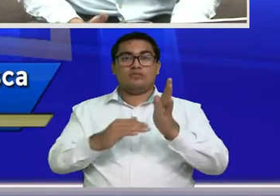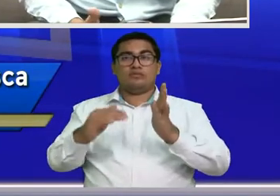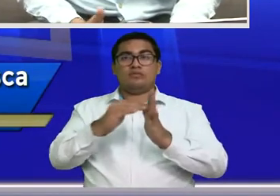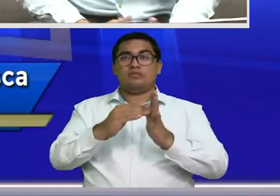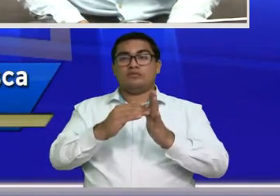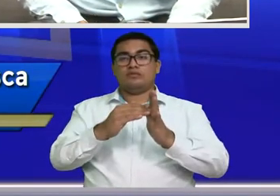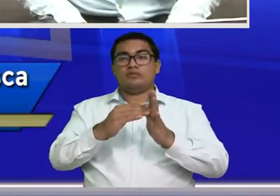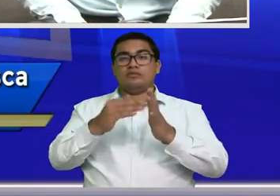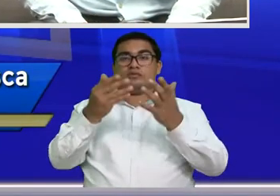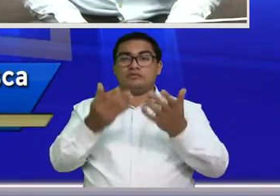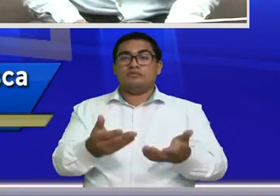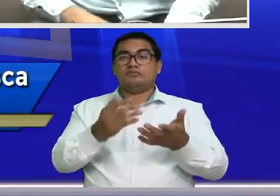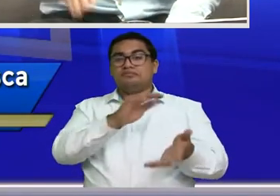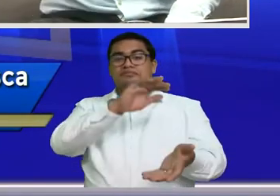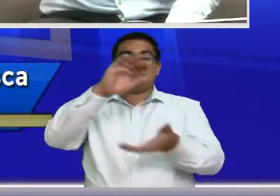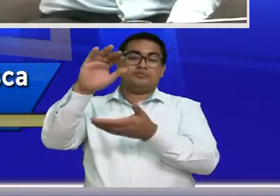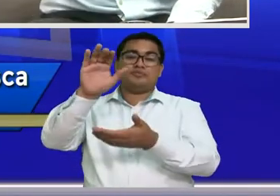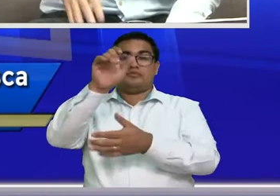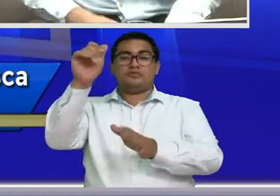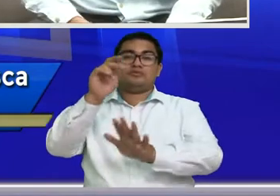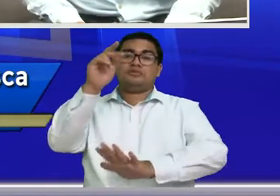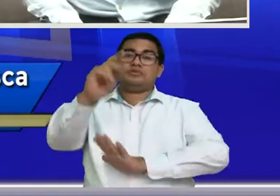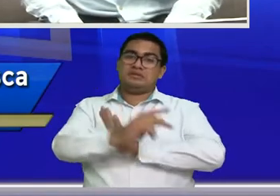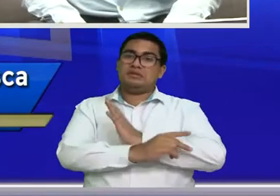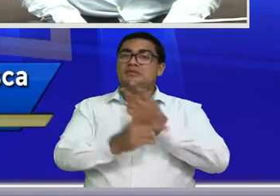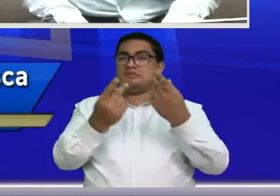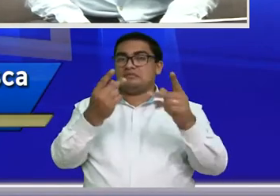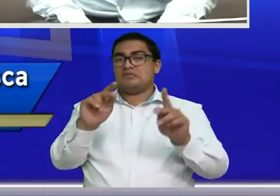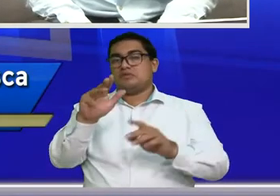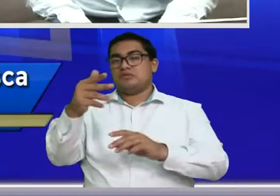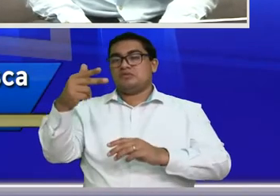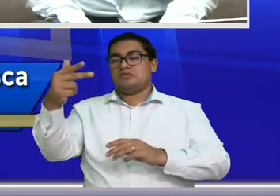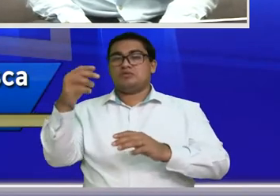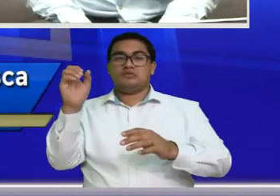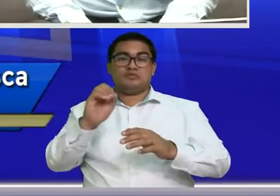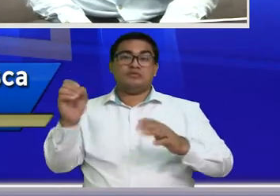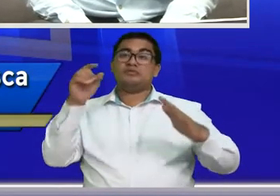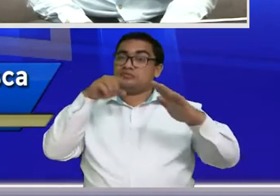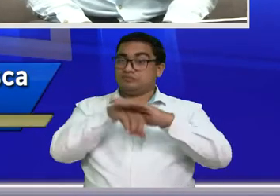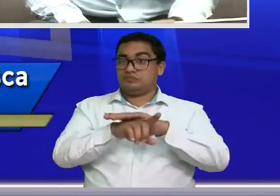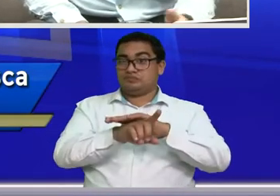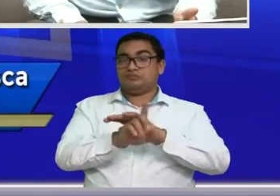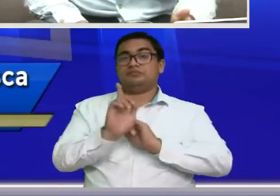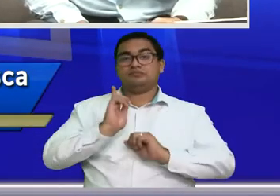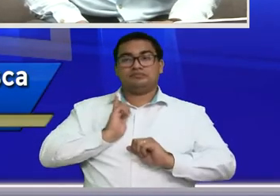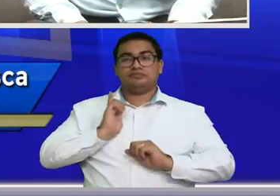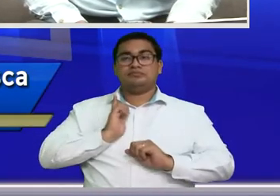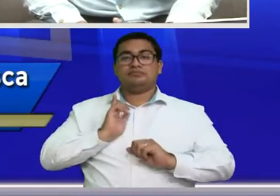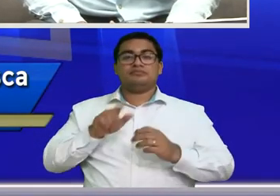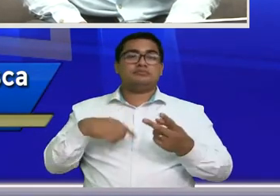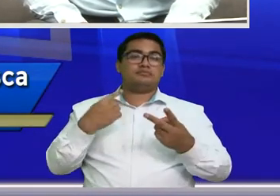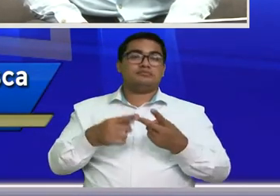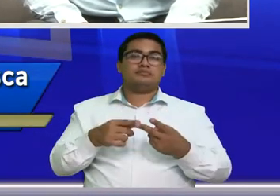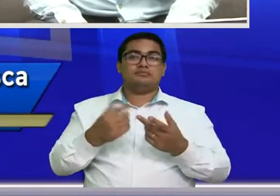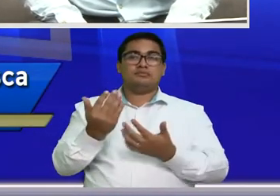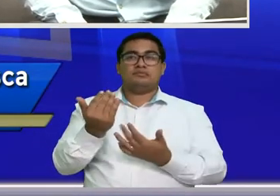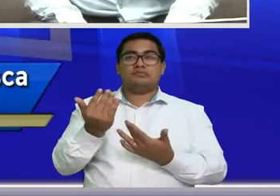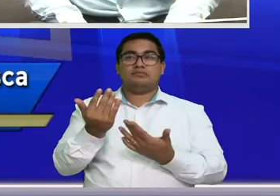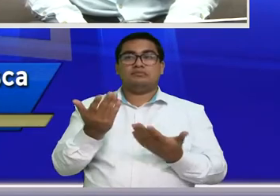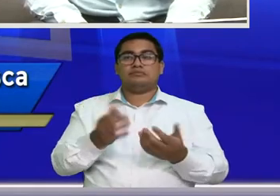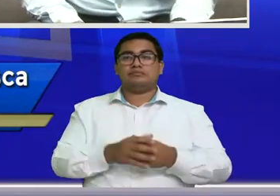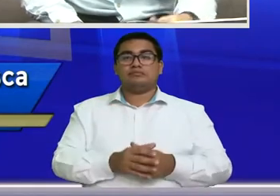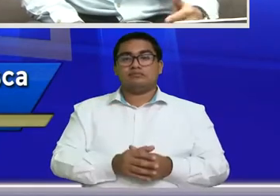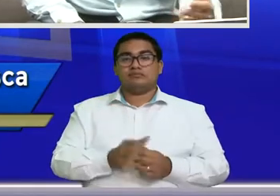un 98% del cumplimiento de esa meta que nos habíamos propuesto. Esperábamos haber